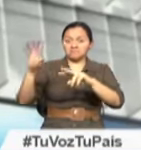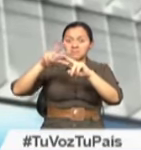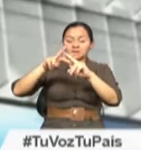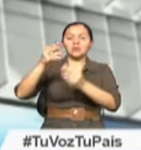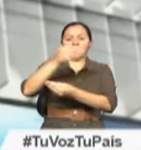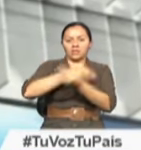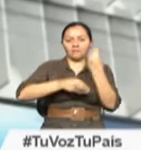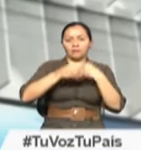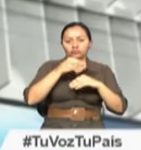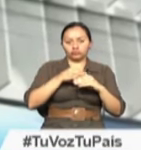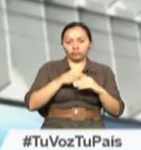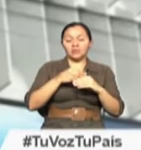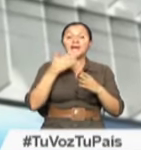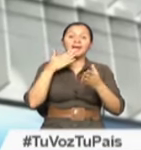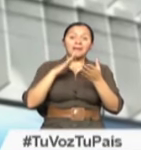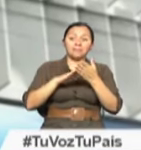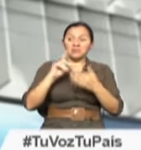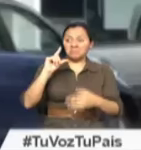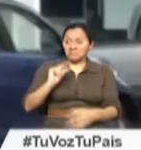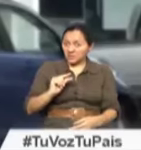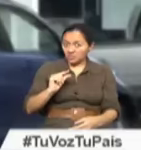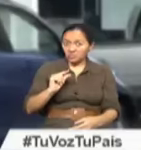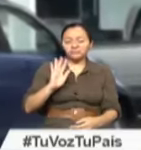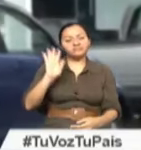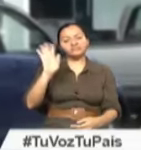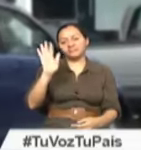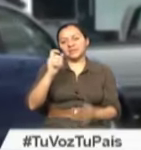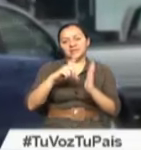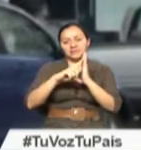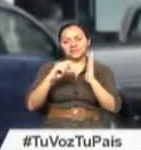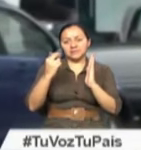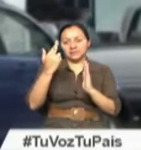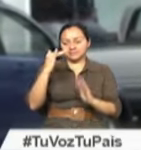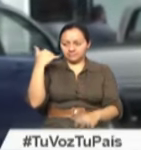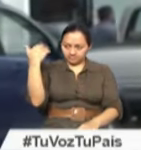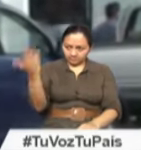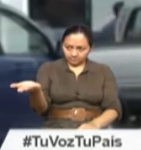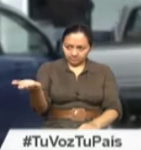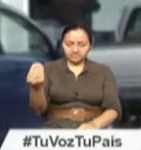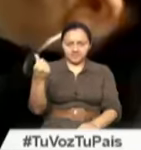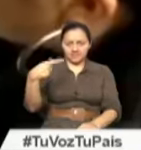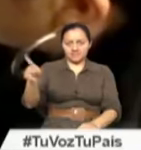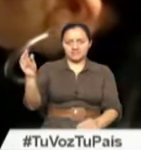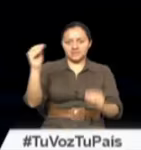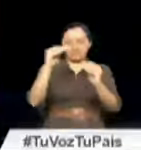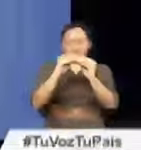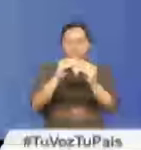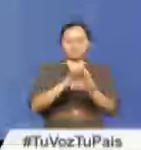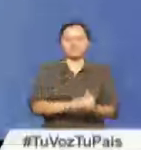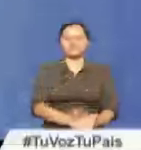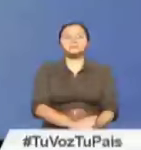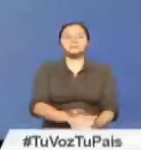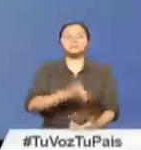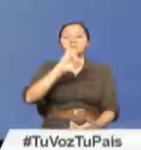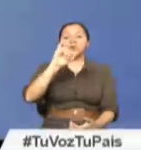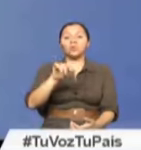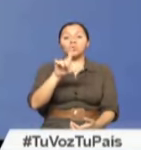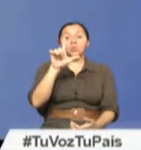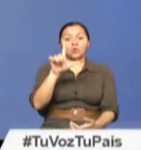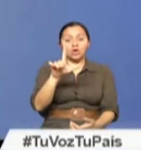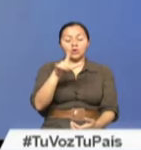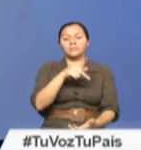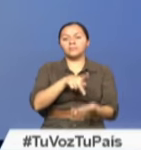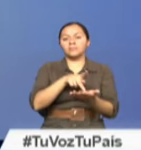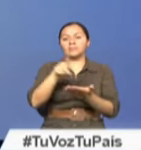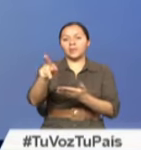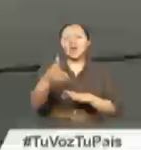devolución. En cambio, si pagó menos de lo que debía cancelar debe pagar una diferencia. Julio. Anticipo del impuesto